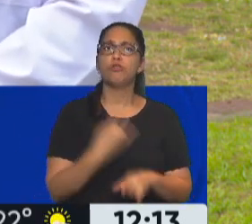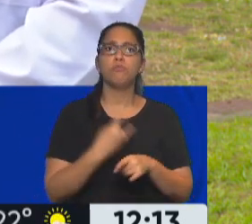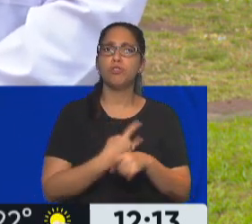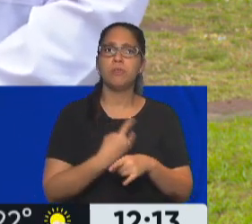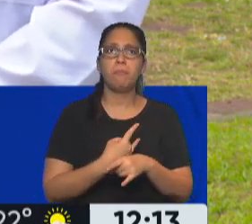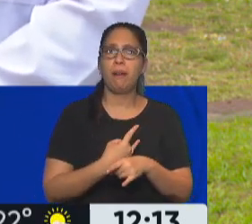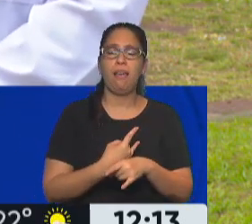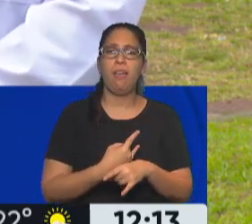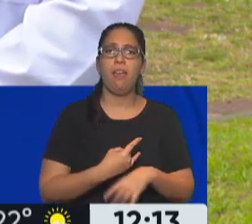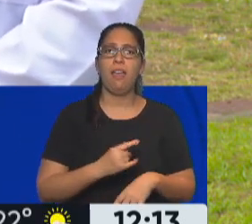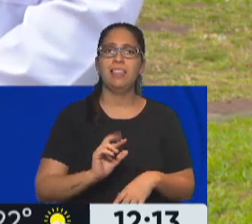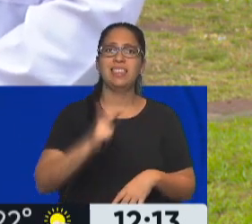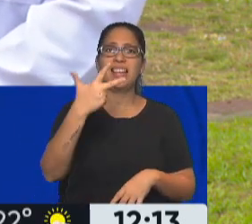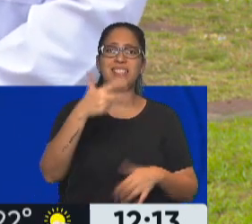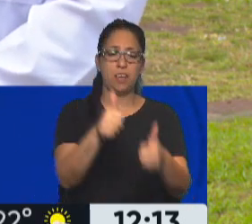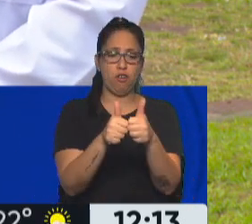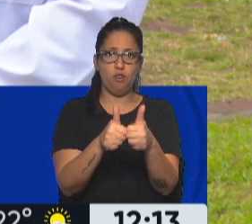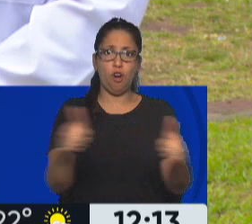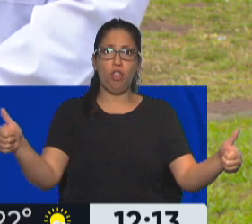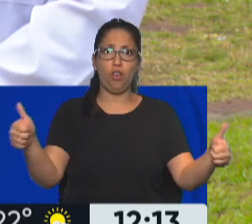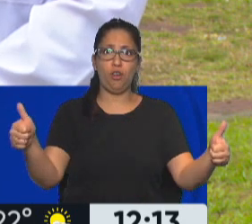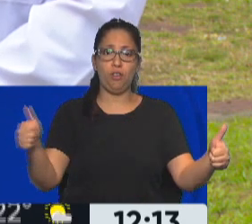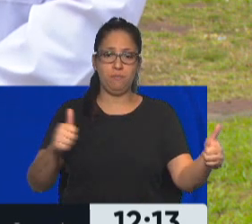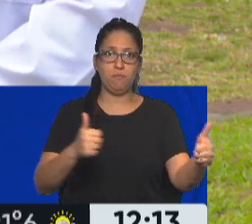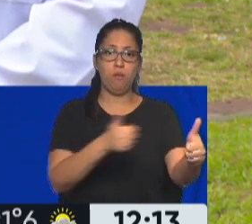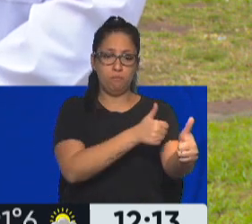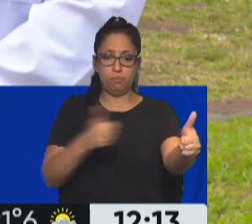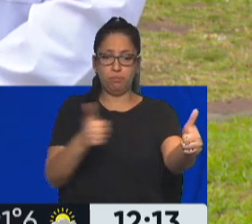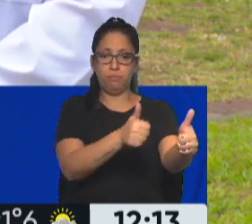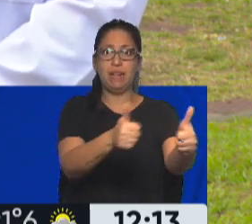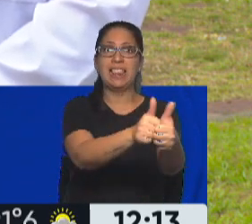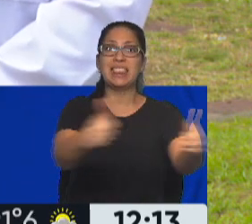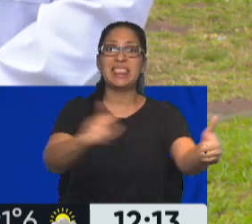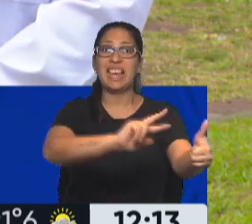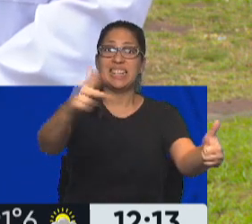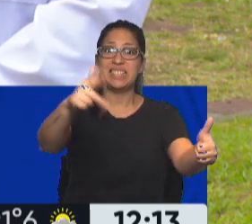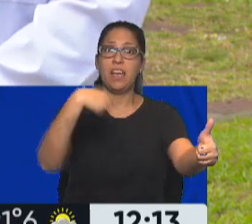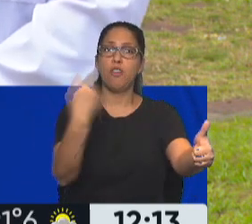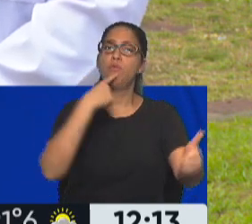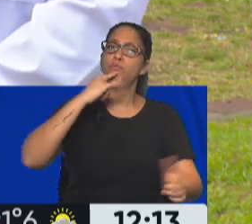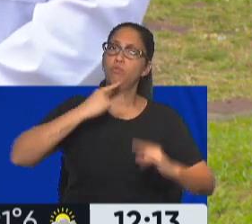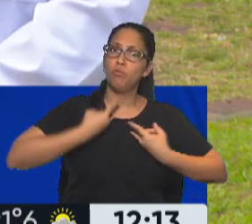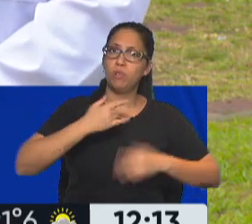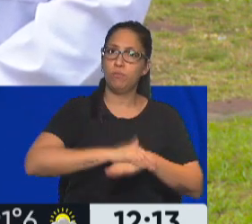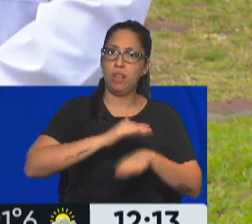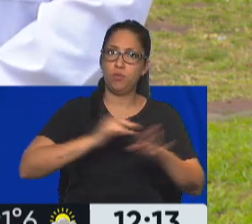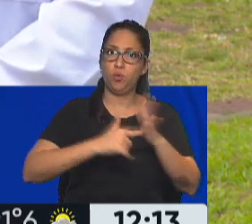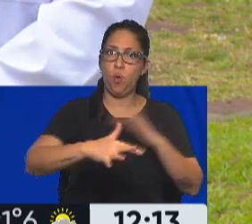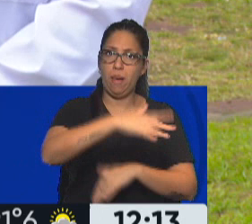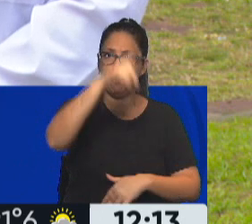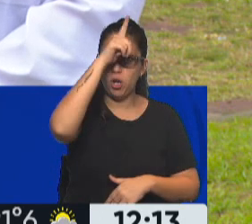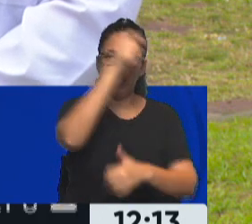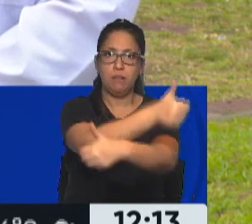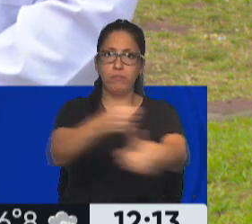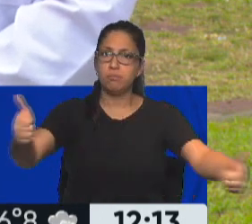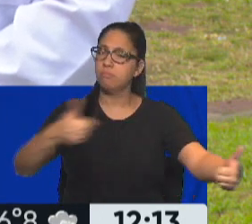tercer círculo, el tercer cordón de seguridad respecto del Congreso. Nosotros vamos a garantizar la seguridad y el